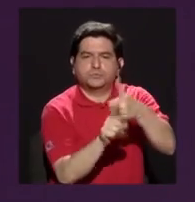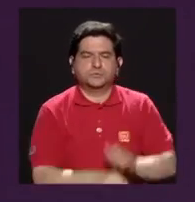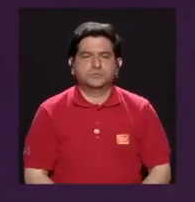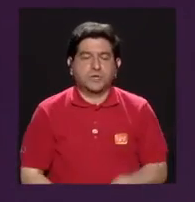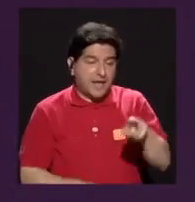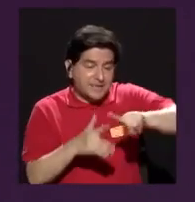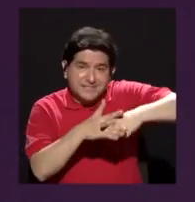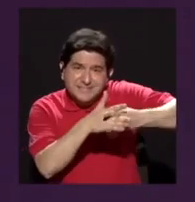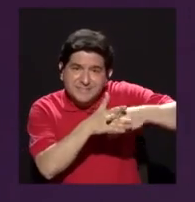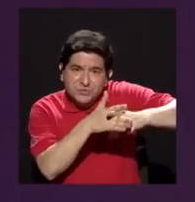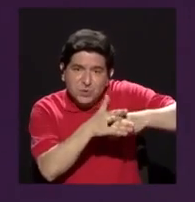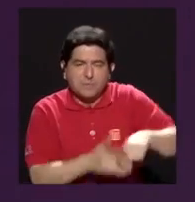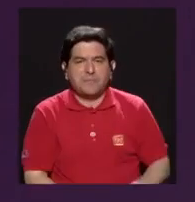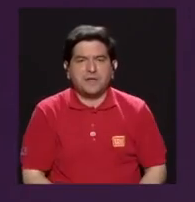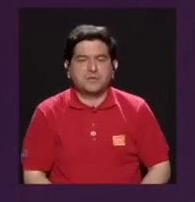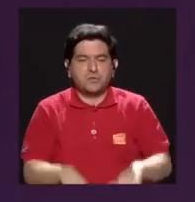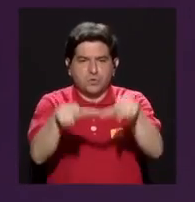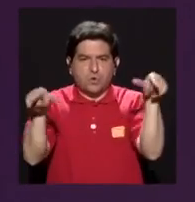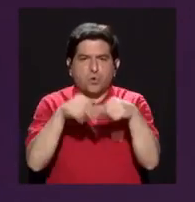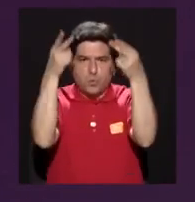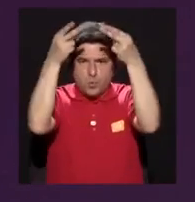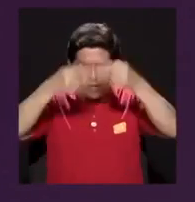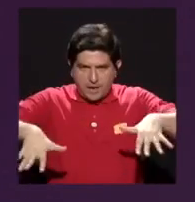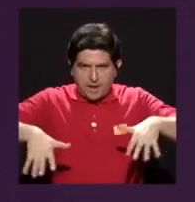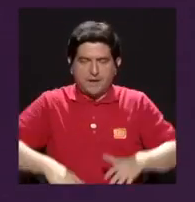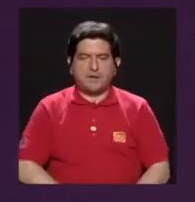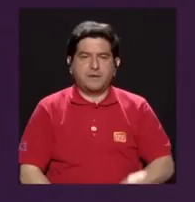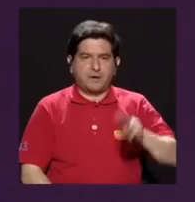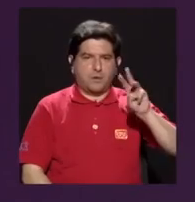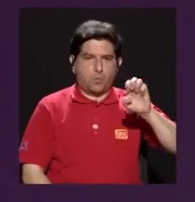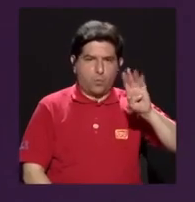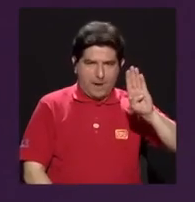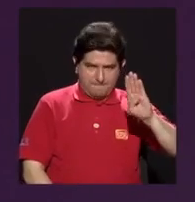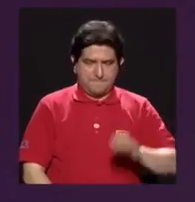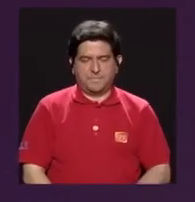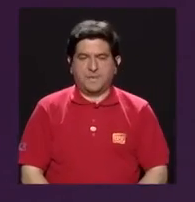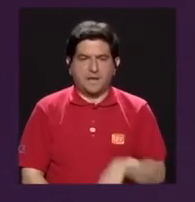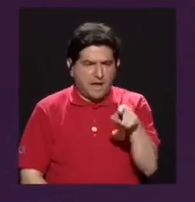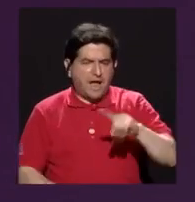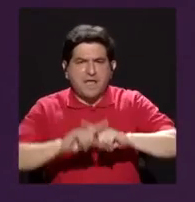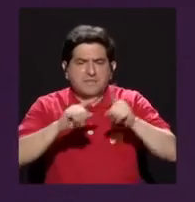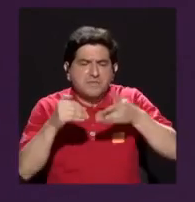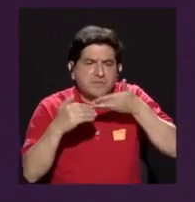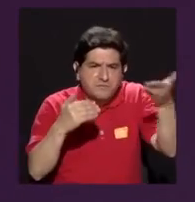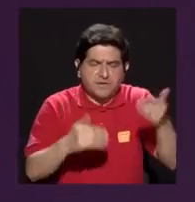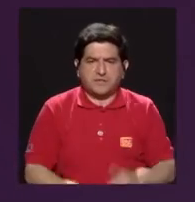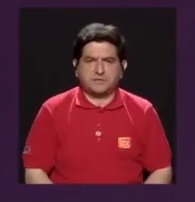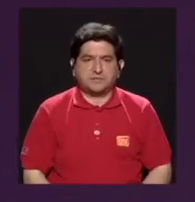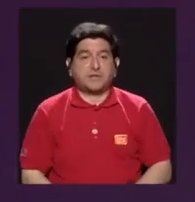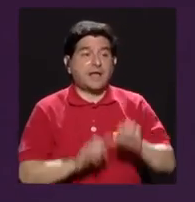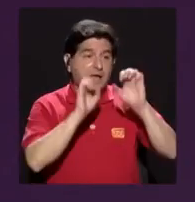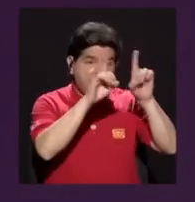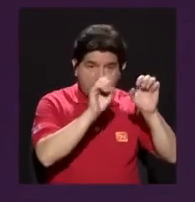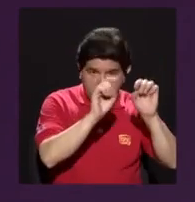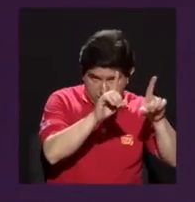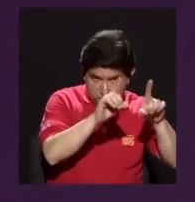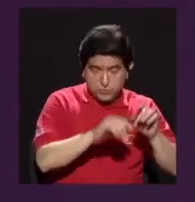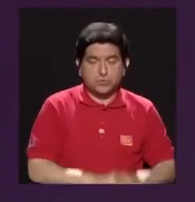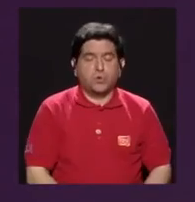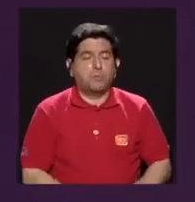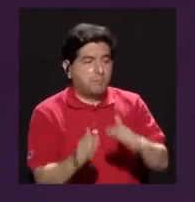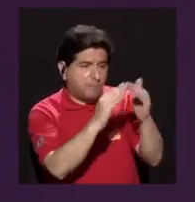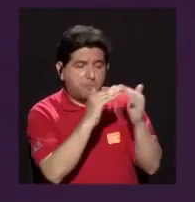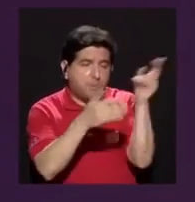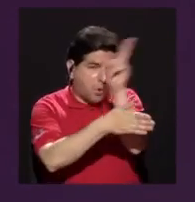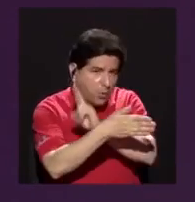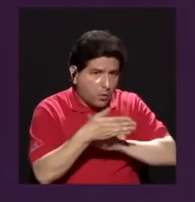instrumento una página web en la que hay diferentes elementos elementos educativos verdad tanto la población